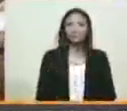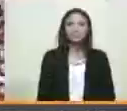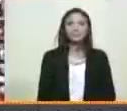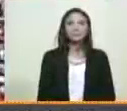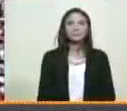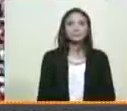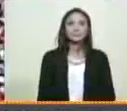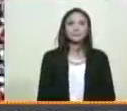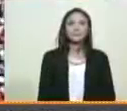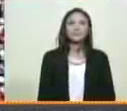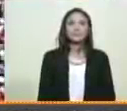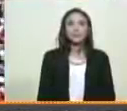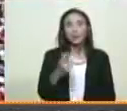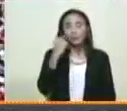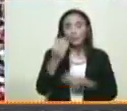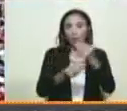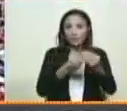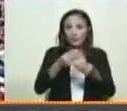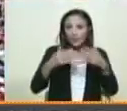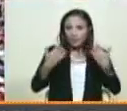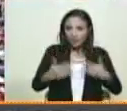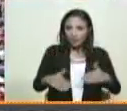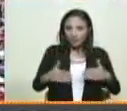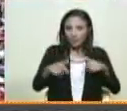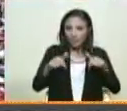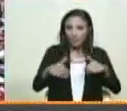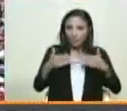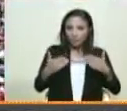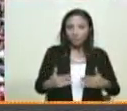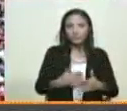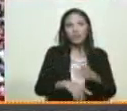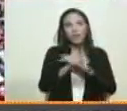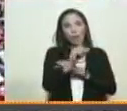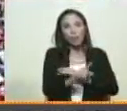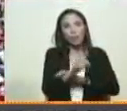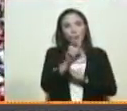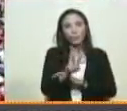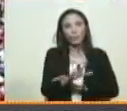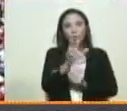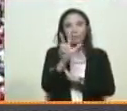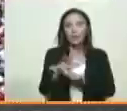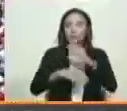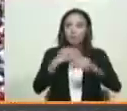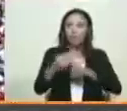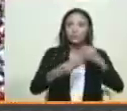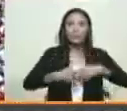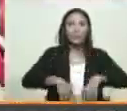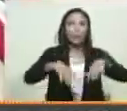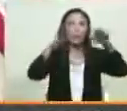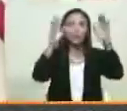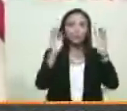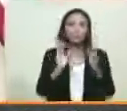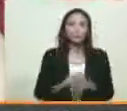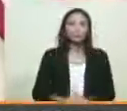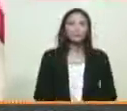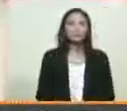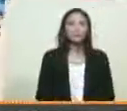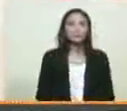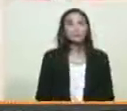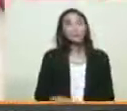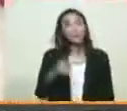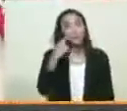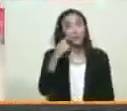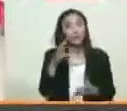Vamos a hacerla desde aquí. A la cuenta de tres vamos una ola. Para que